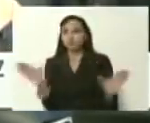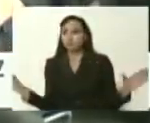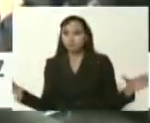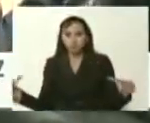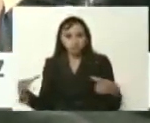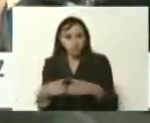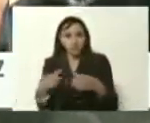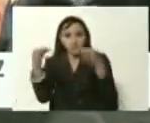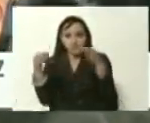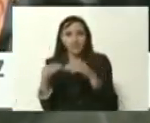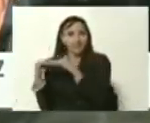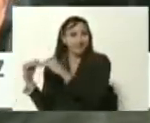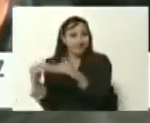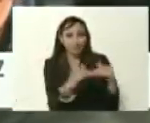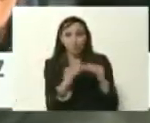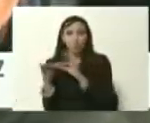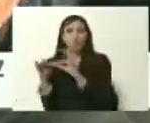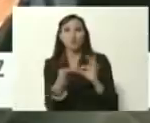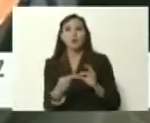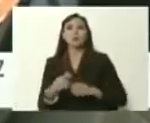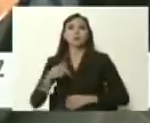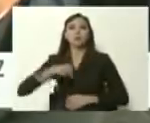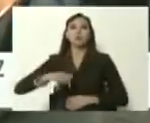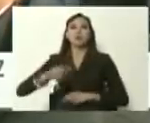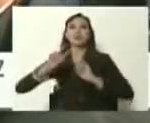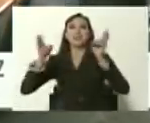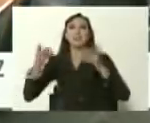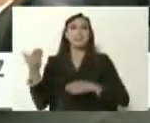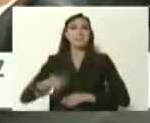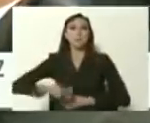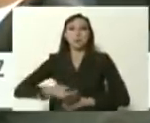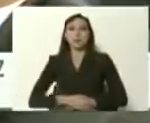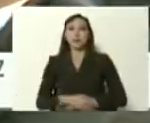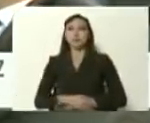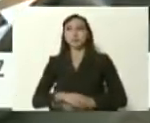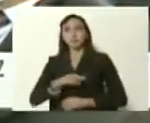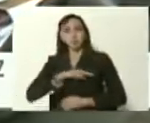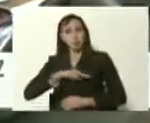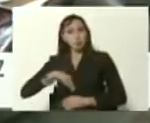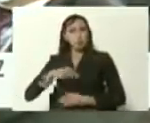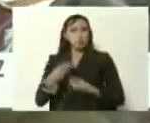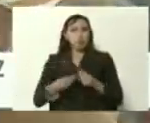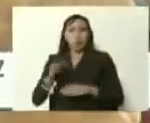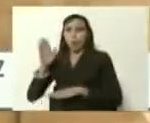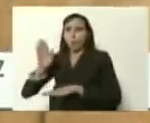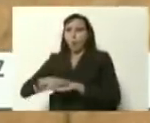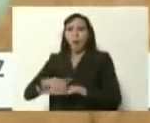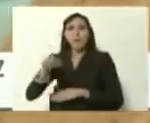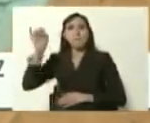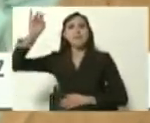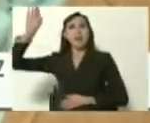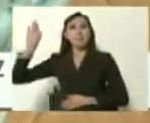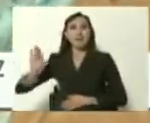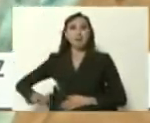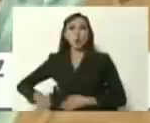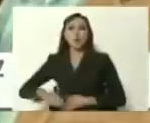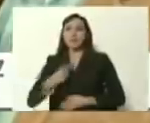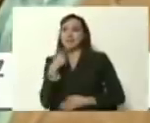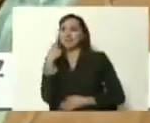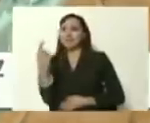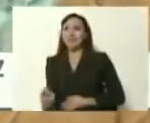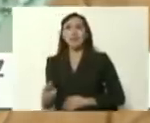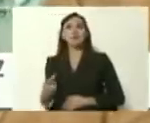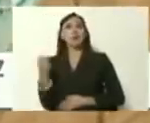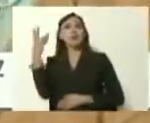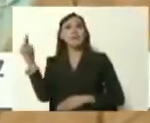es el tema del día de hoy. Y no podemos convocar a los pastores a nivel nacional diciéndole que la